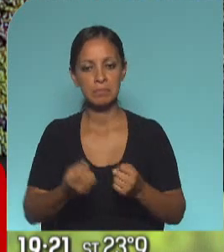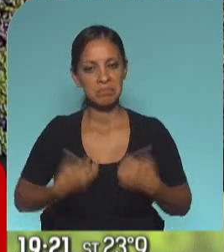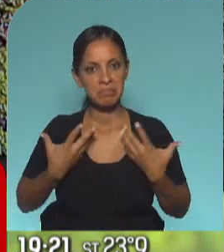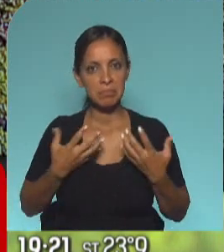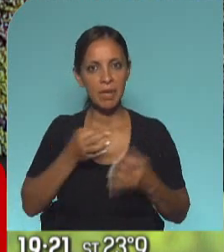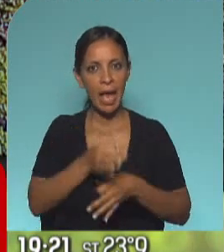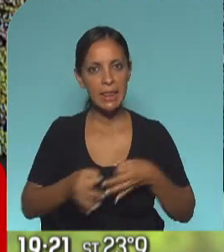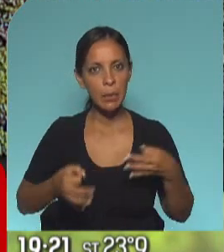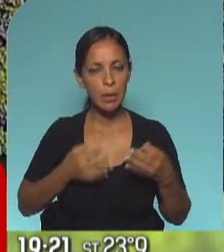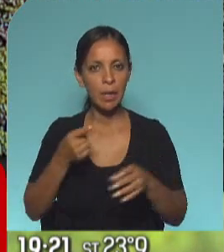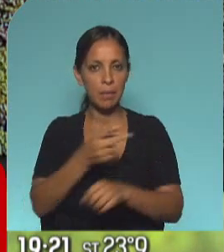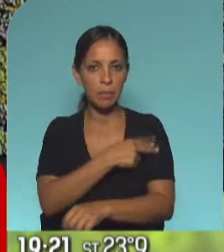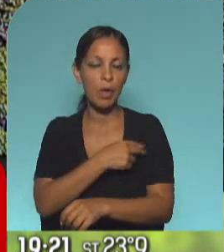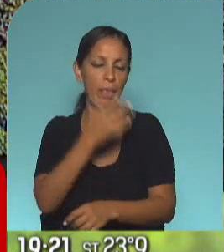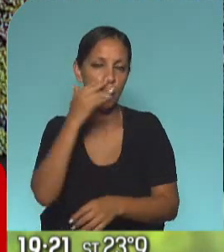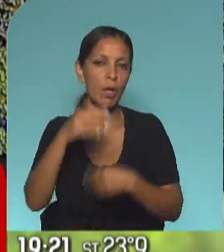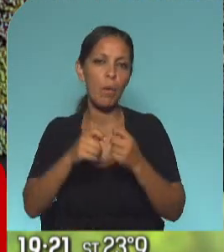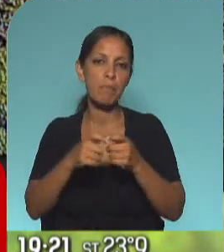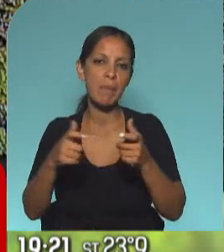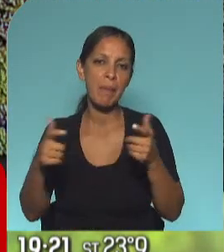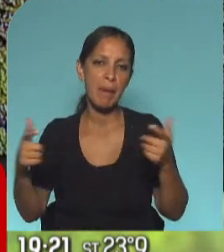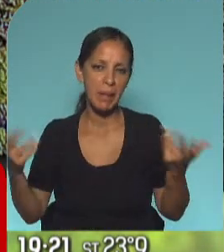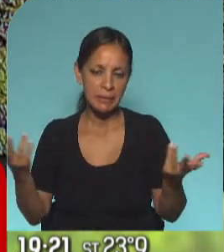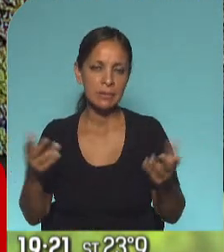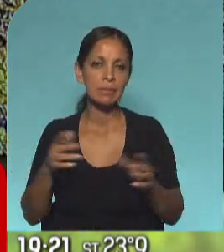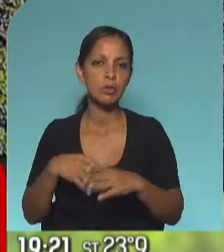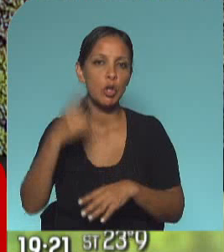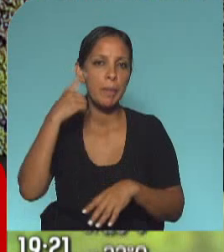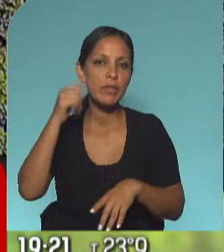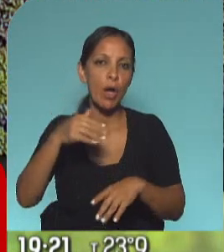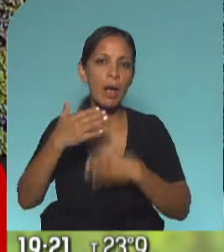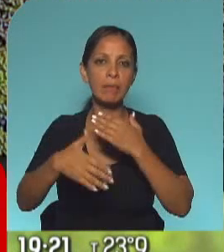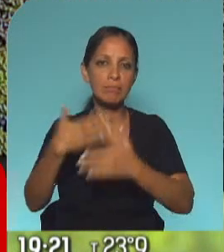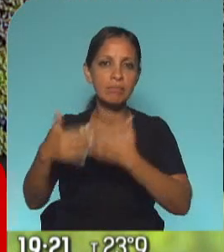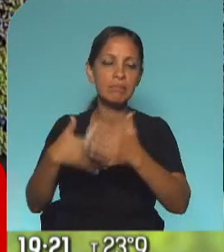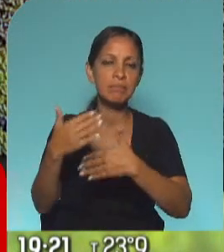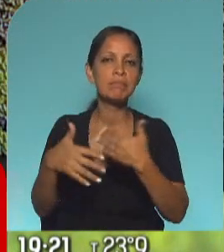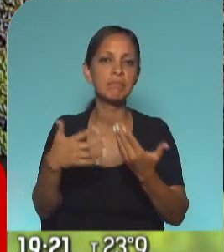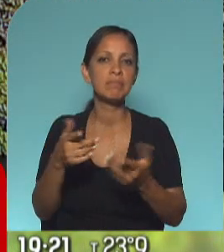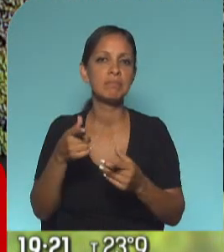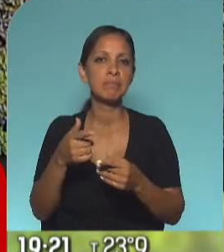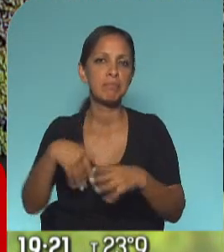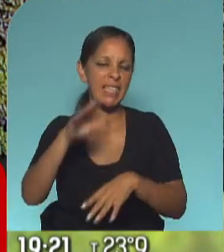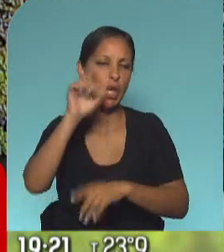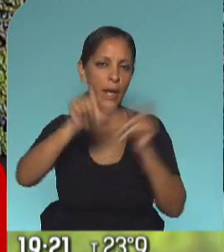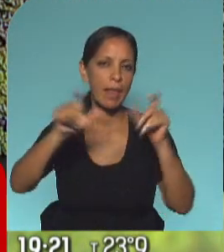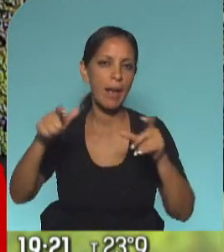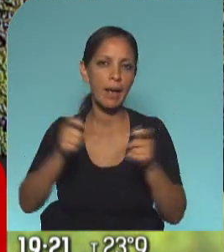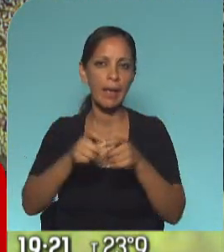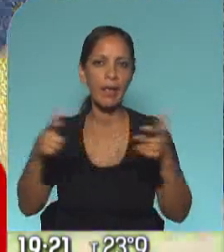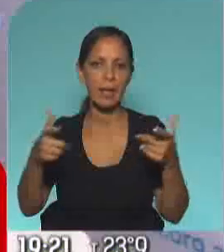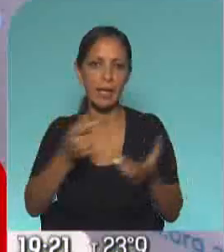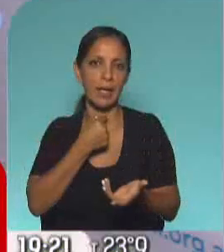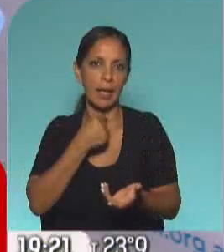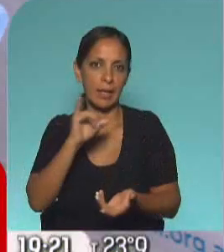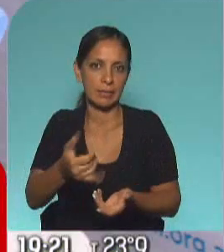empieza un efecto contagio. Entonces, yo creo que en la medida que esto avance... la enorme mayoría de la gente se va a querer